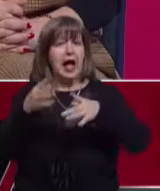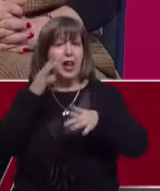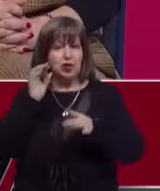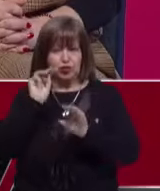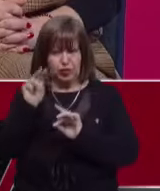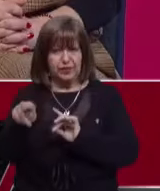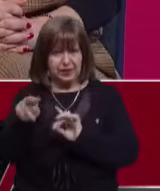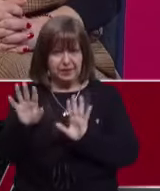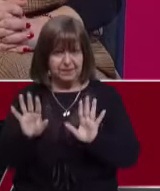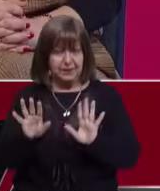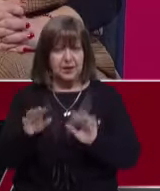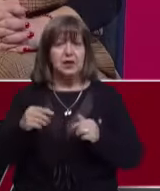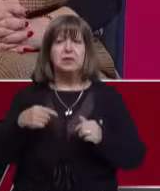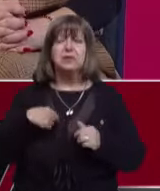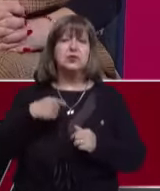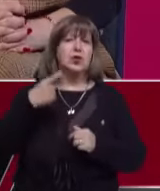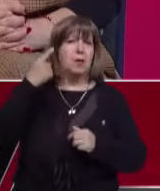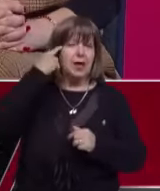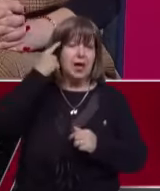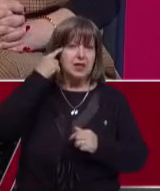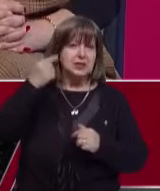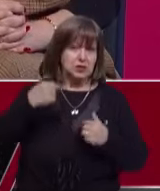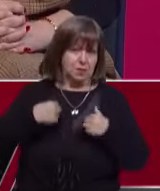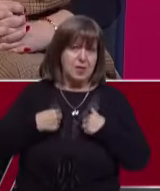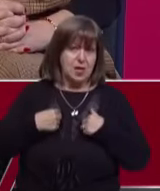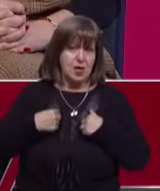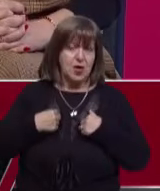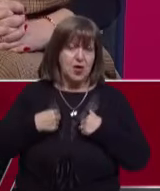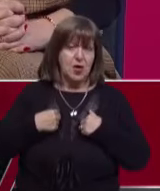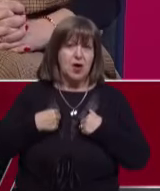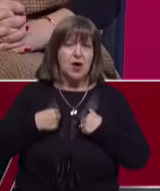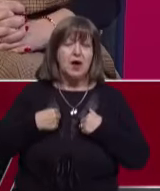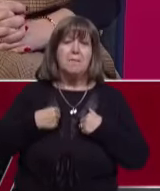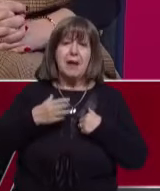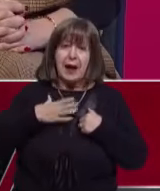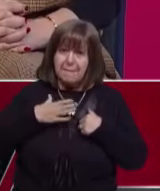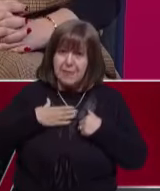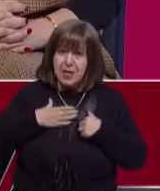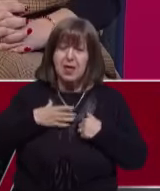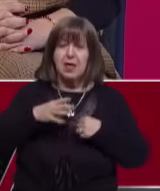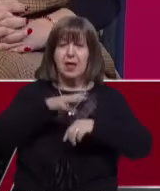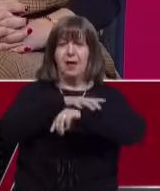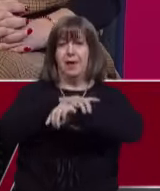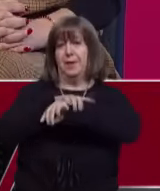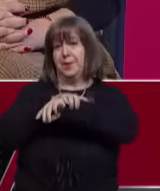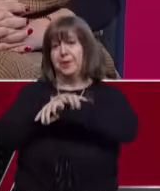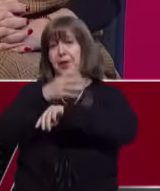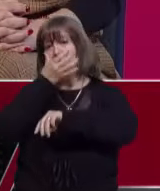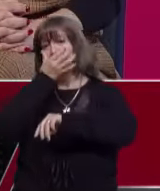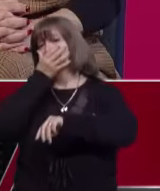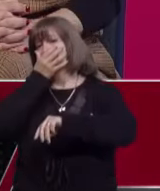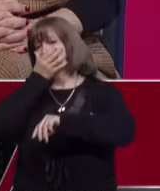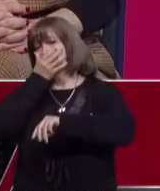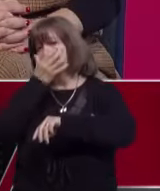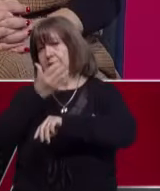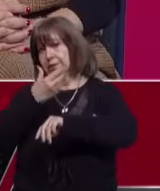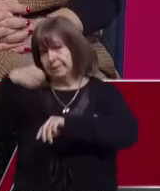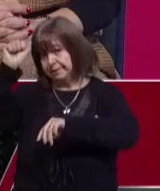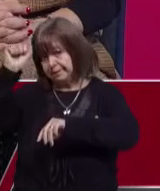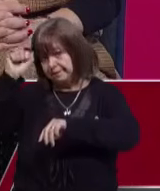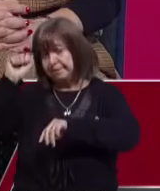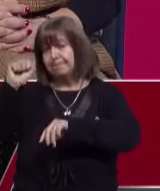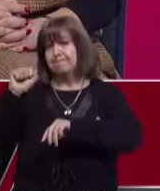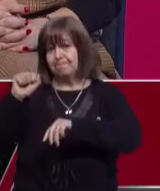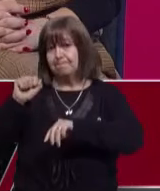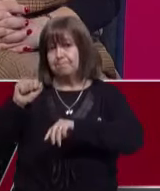lugar y claramente es un caso de trata que se quiere ocultar eh tengo también lo que hablé con todos los vecinos que están ahí